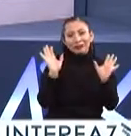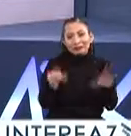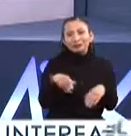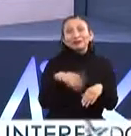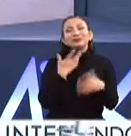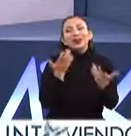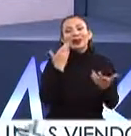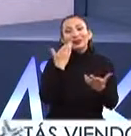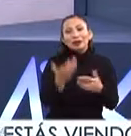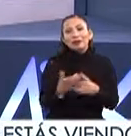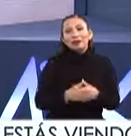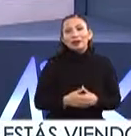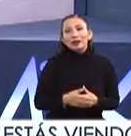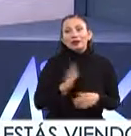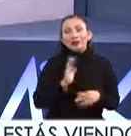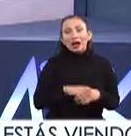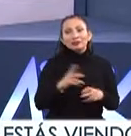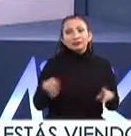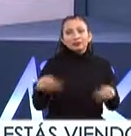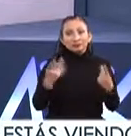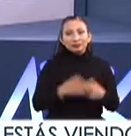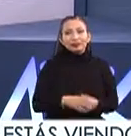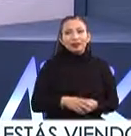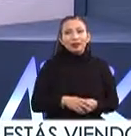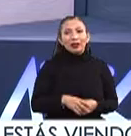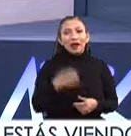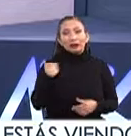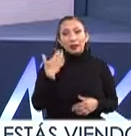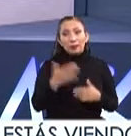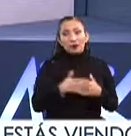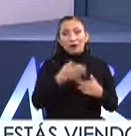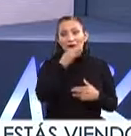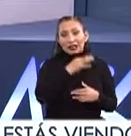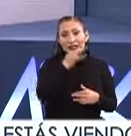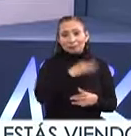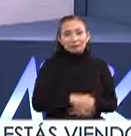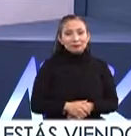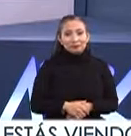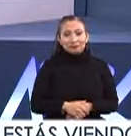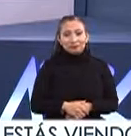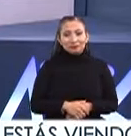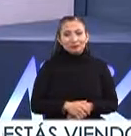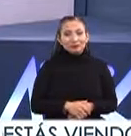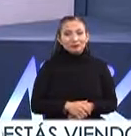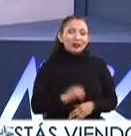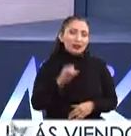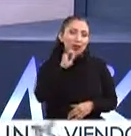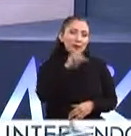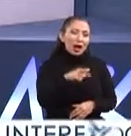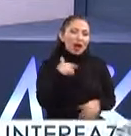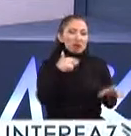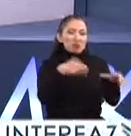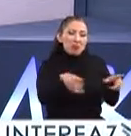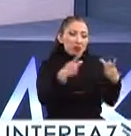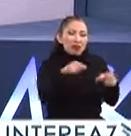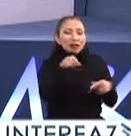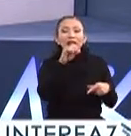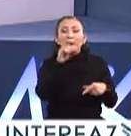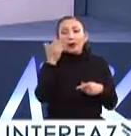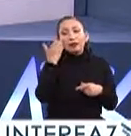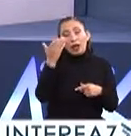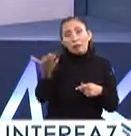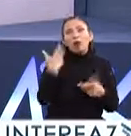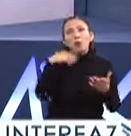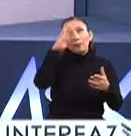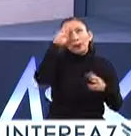las épocas en las que más se vende, pero bueno, pues es la siguiente festividad, ¿no? Del año. Sí, bueno, además de lo comercial, pues es una época